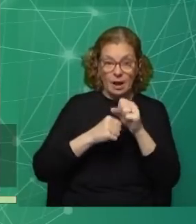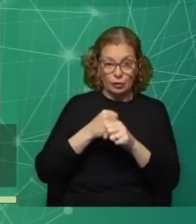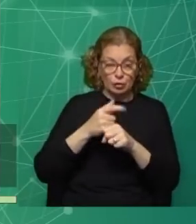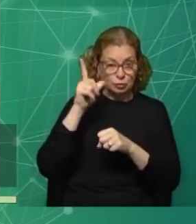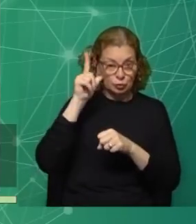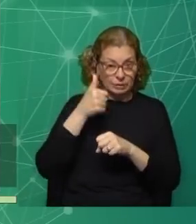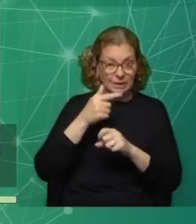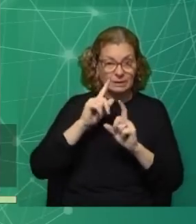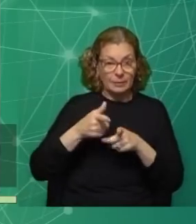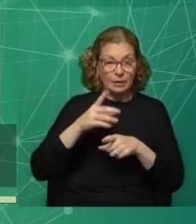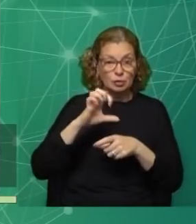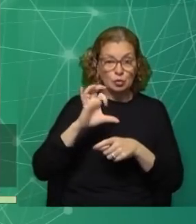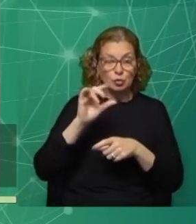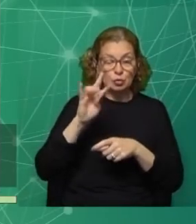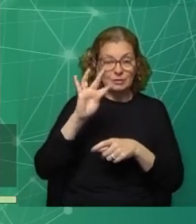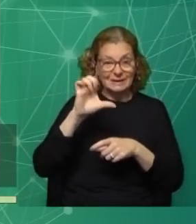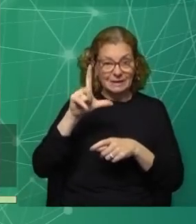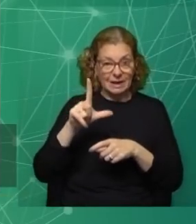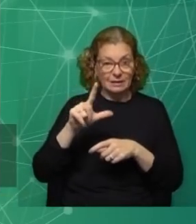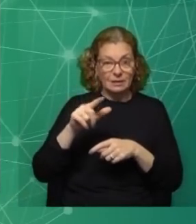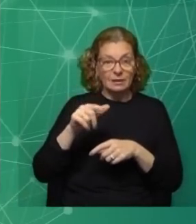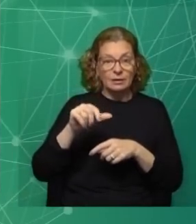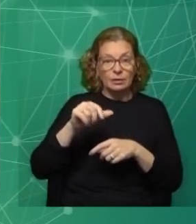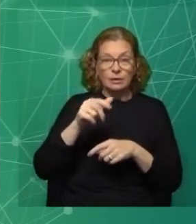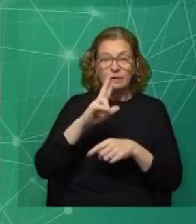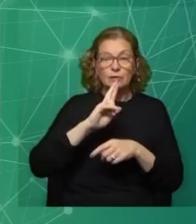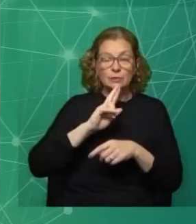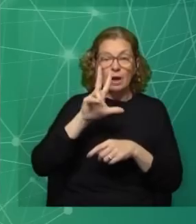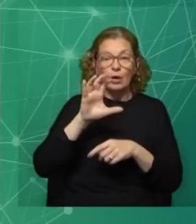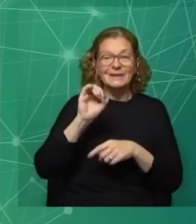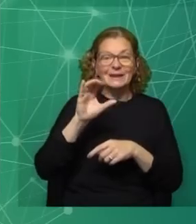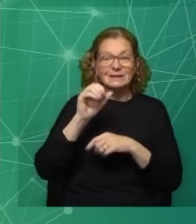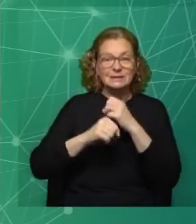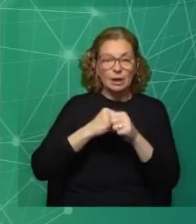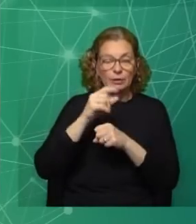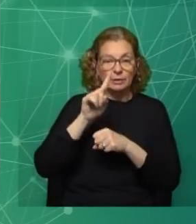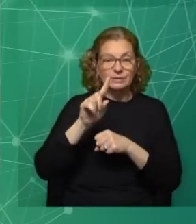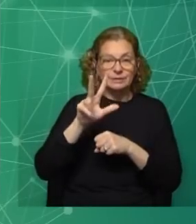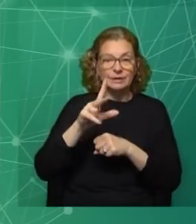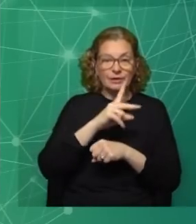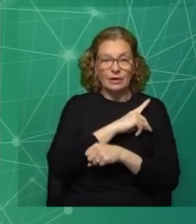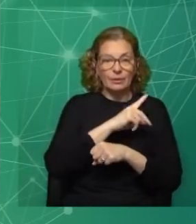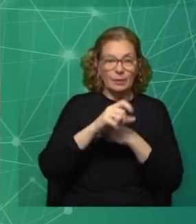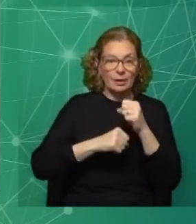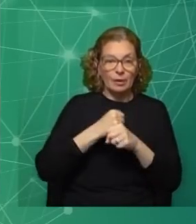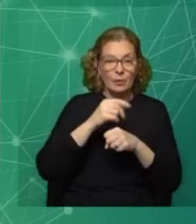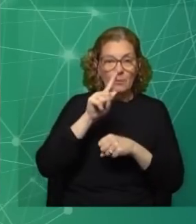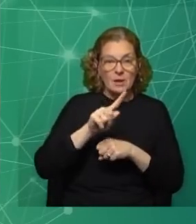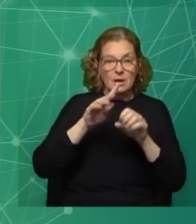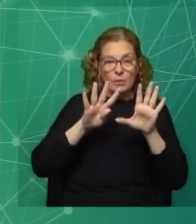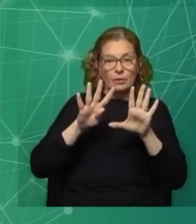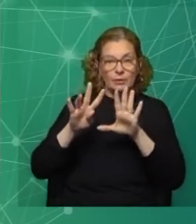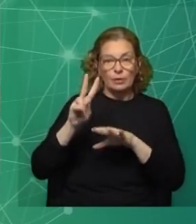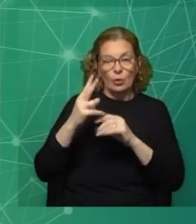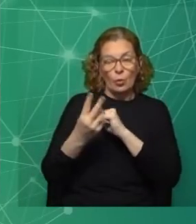y en lo que tiene que ver con el resultado y la primer Victoria popular el año del 13 de diciembre de 1992 en